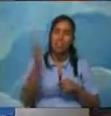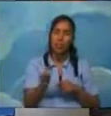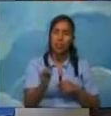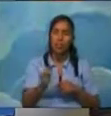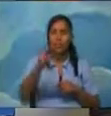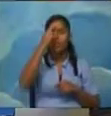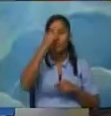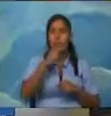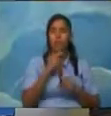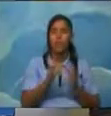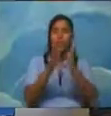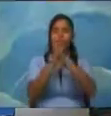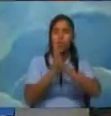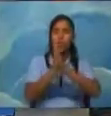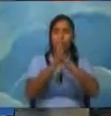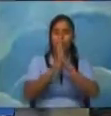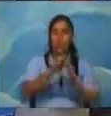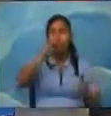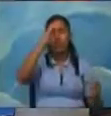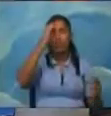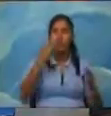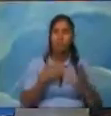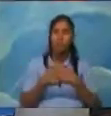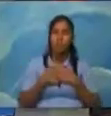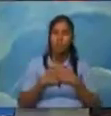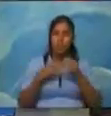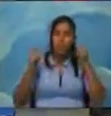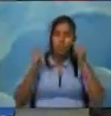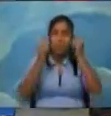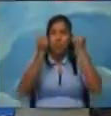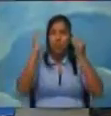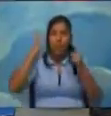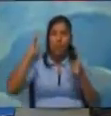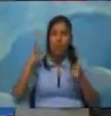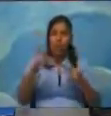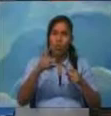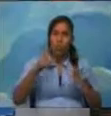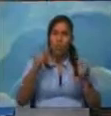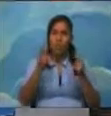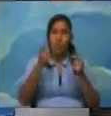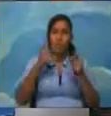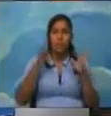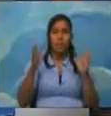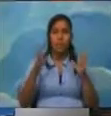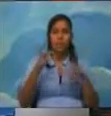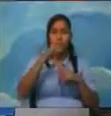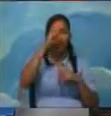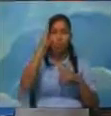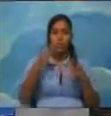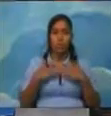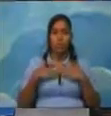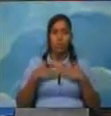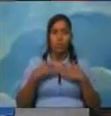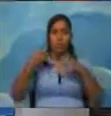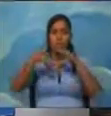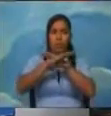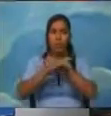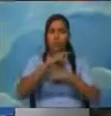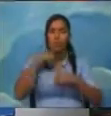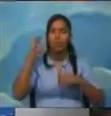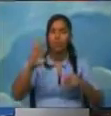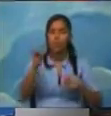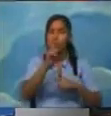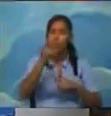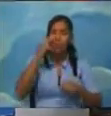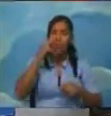oraba, Dios mío, despiértese loco, haz que vuelva en sí, haz que despierte, Dios mío, me voy a morir y no voy a